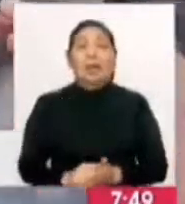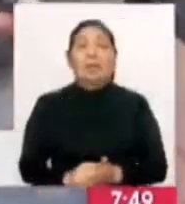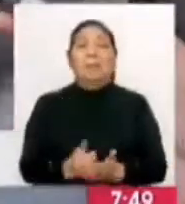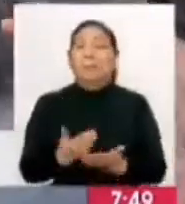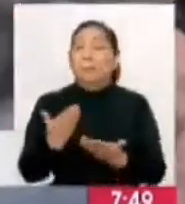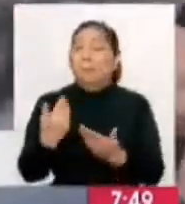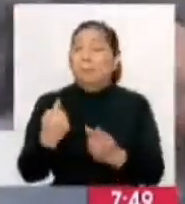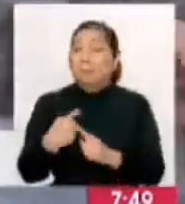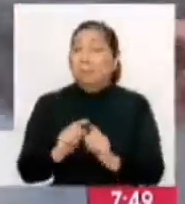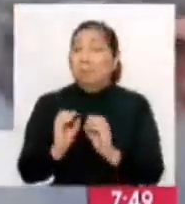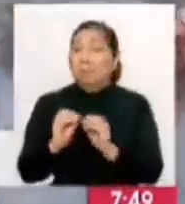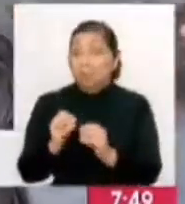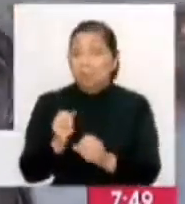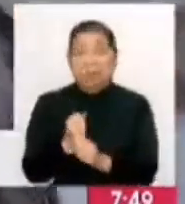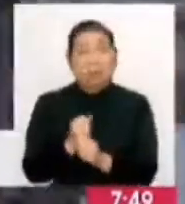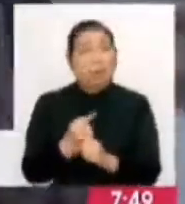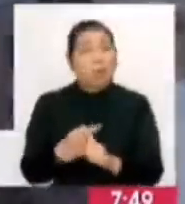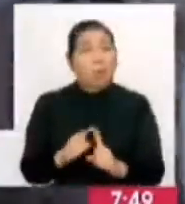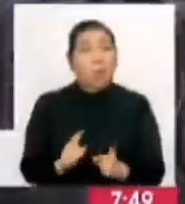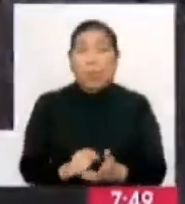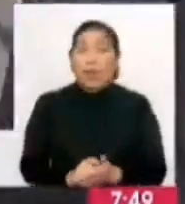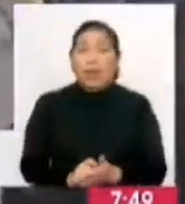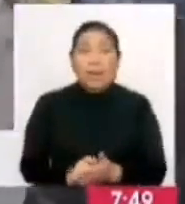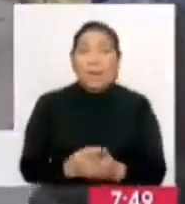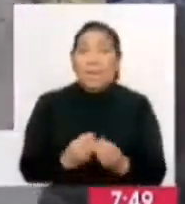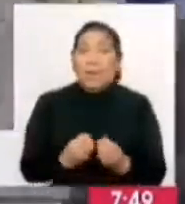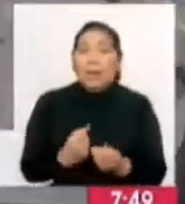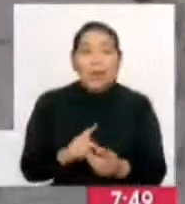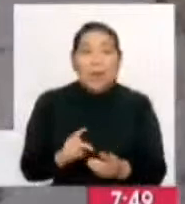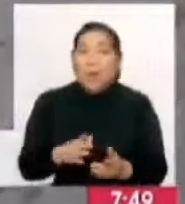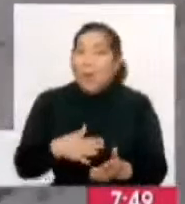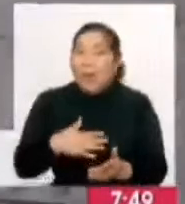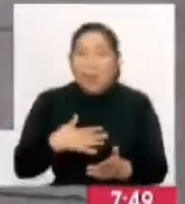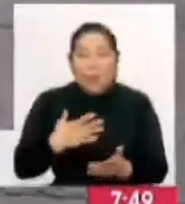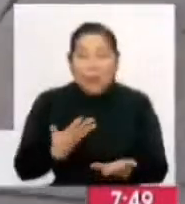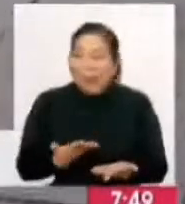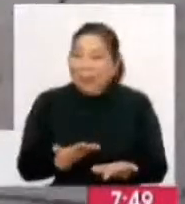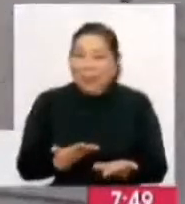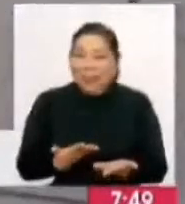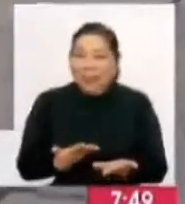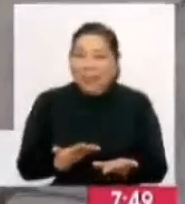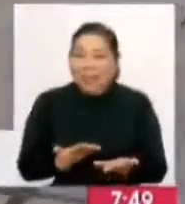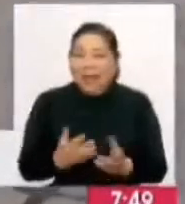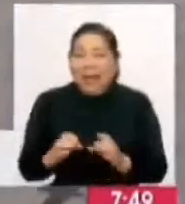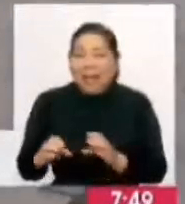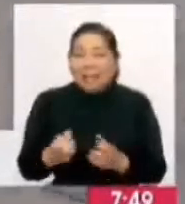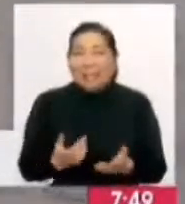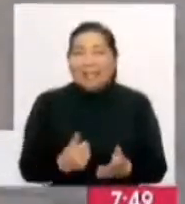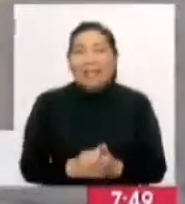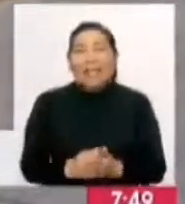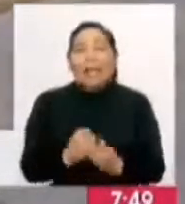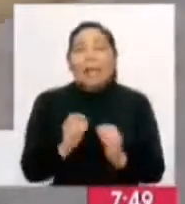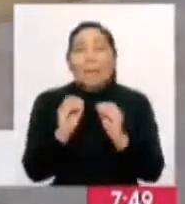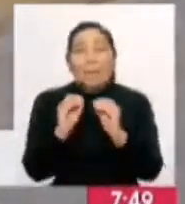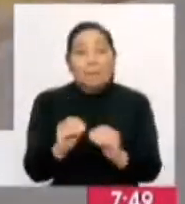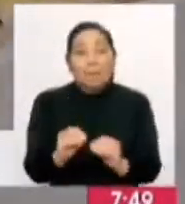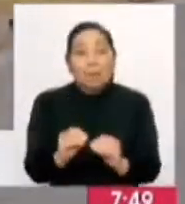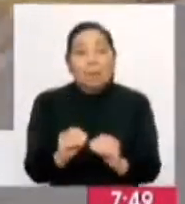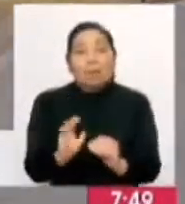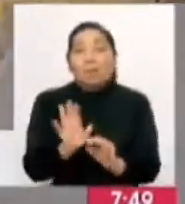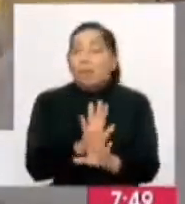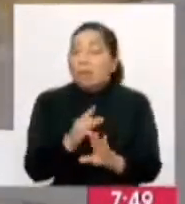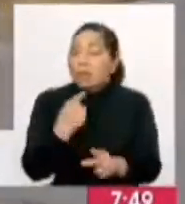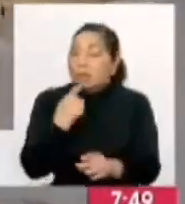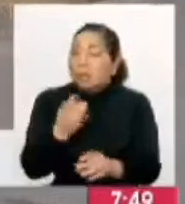UGEL entregando su cargo, lo cual es algo ilógico porque él no podría ponerse a disposición de la UGEL, sino poner a disposición su